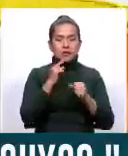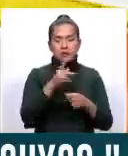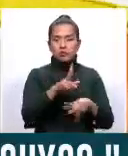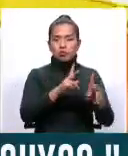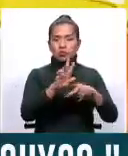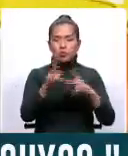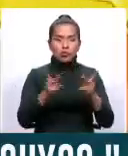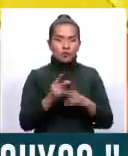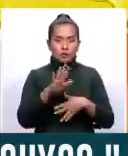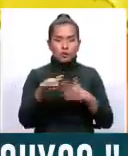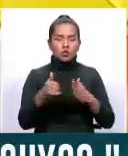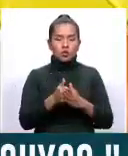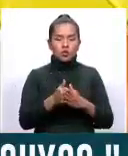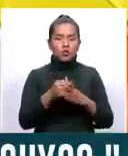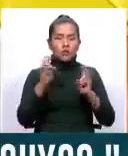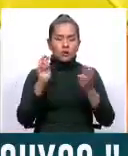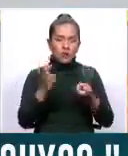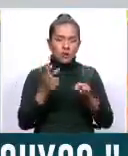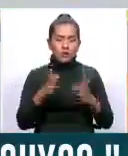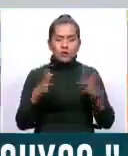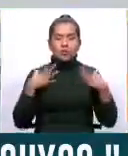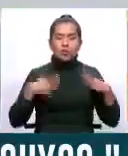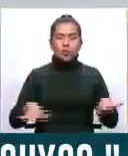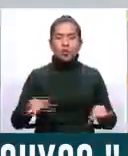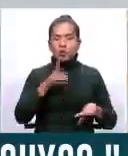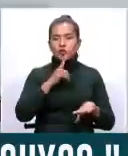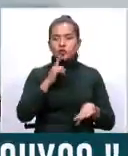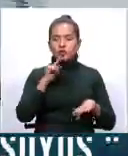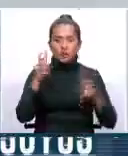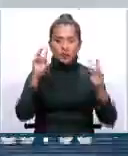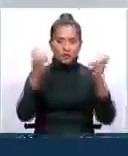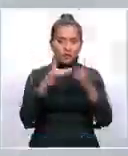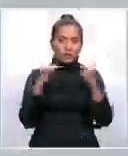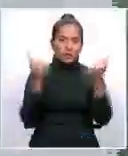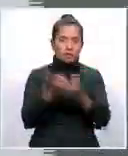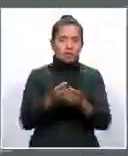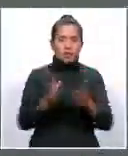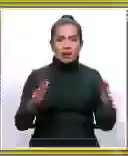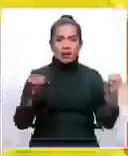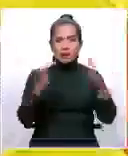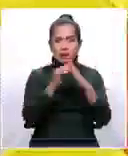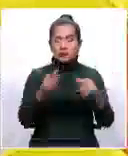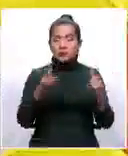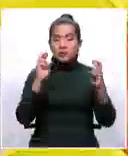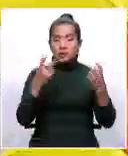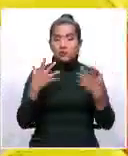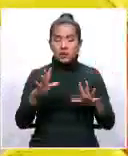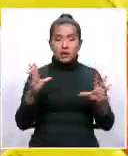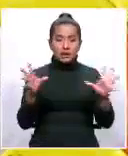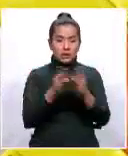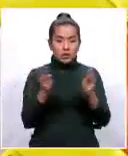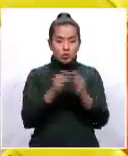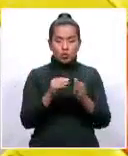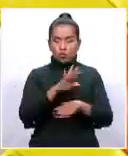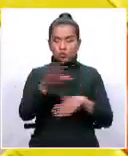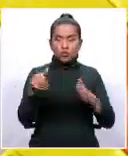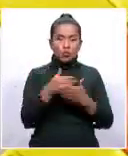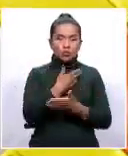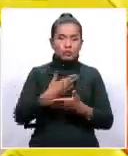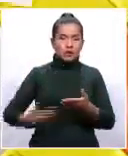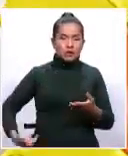de Omasuyos, Ponchos Rojos, del Departamento de La Paz. En esta reunión que sostuvo nuestro